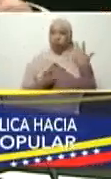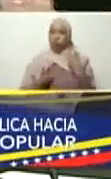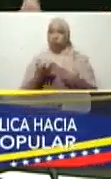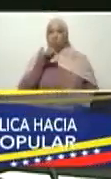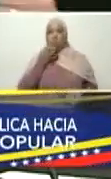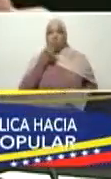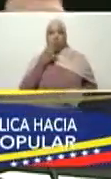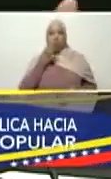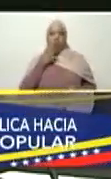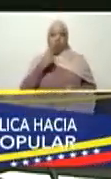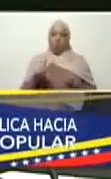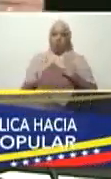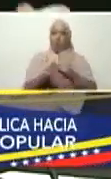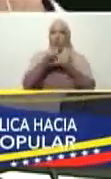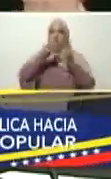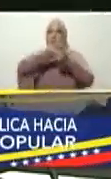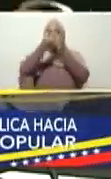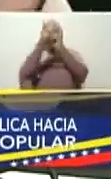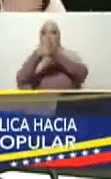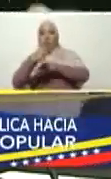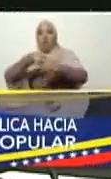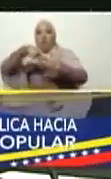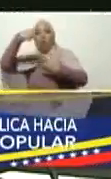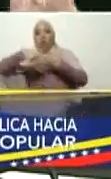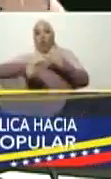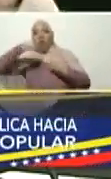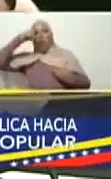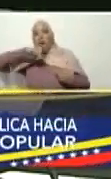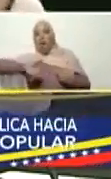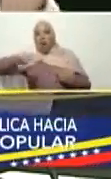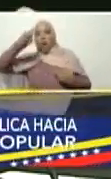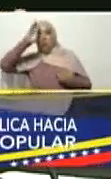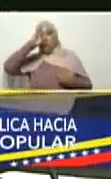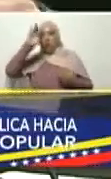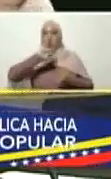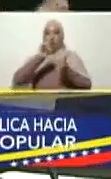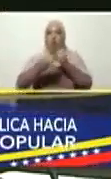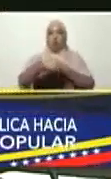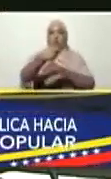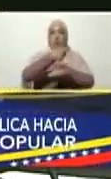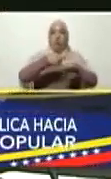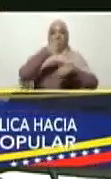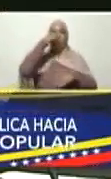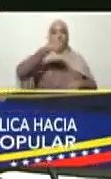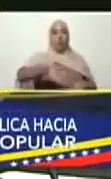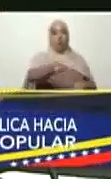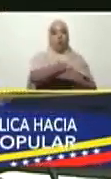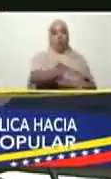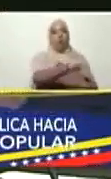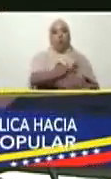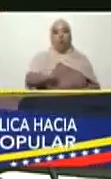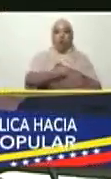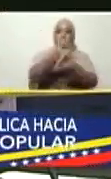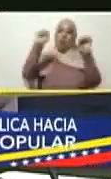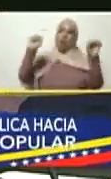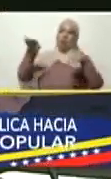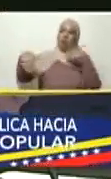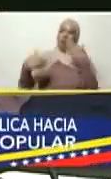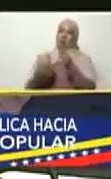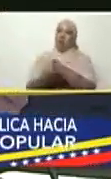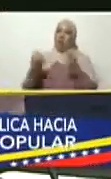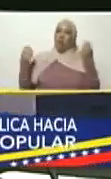que contemplan las transferencias y los planes anuales de transferencia del Estado al Poder Popular, pero no las hemos llevado adelante, no